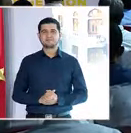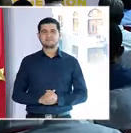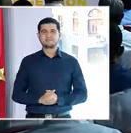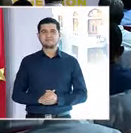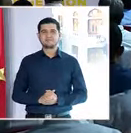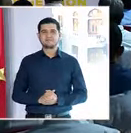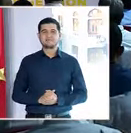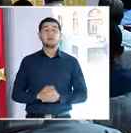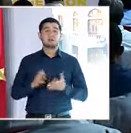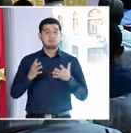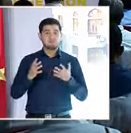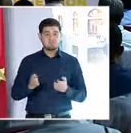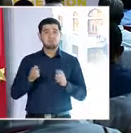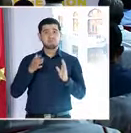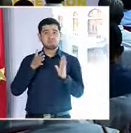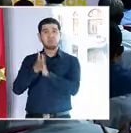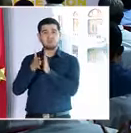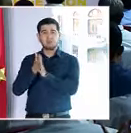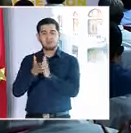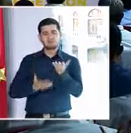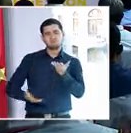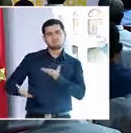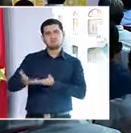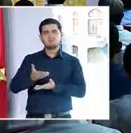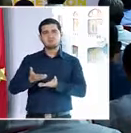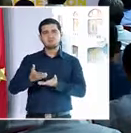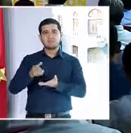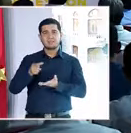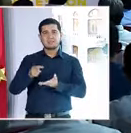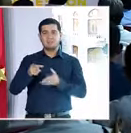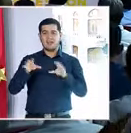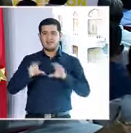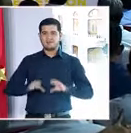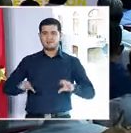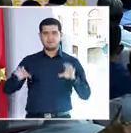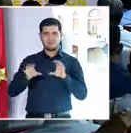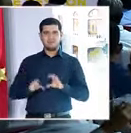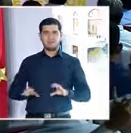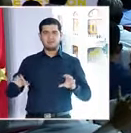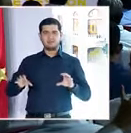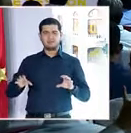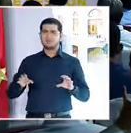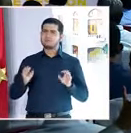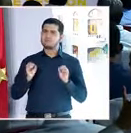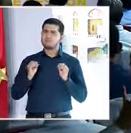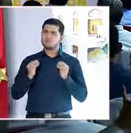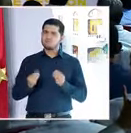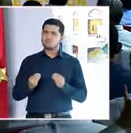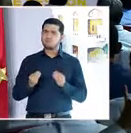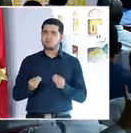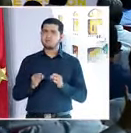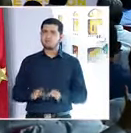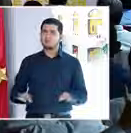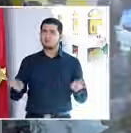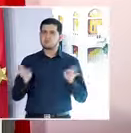Quiero compartir con ustedes que este ejercicio es un ejercicio valioso para la